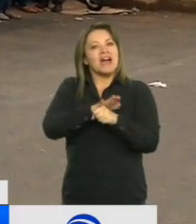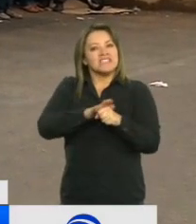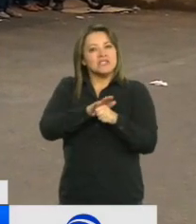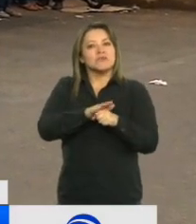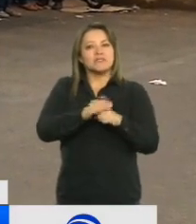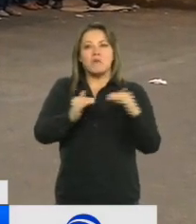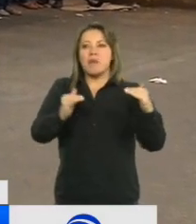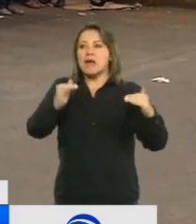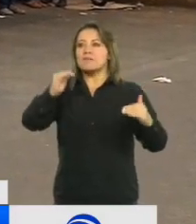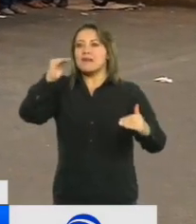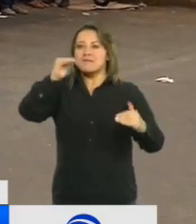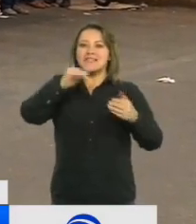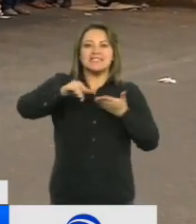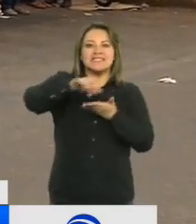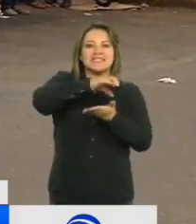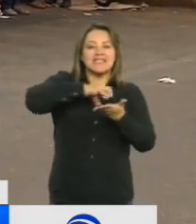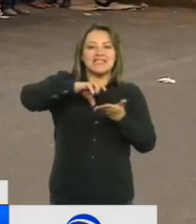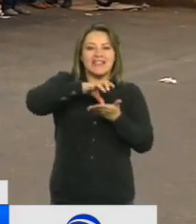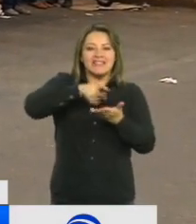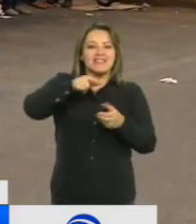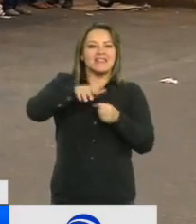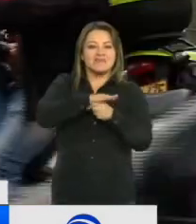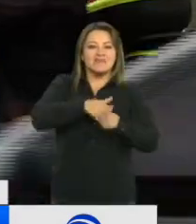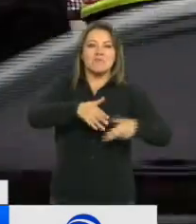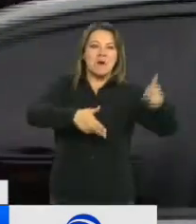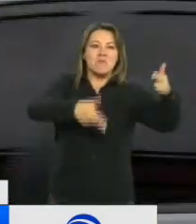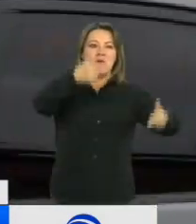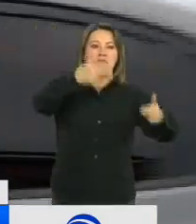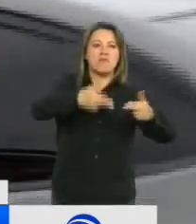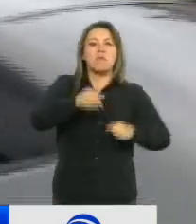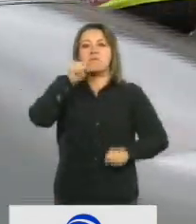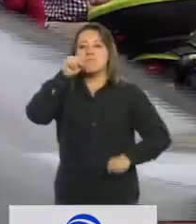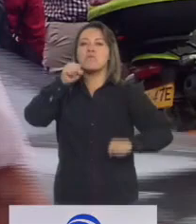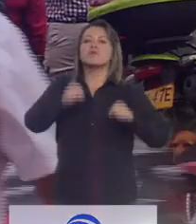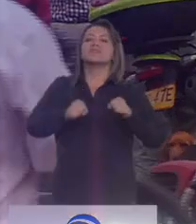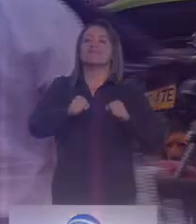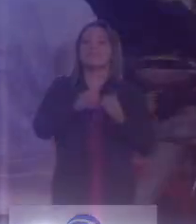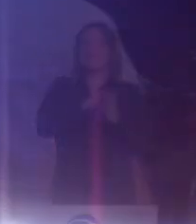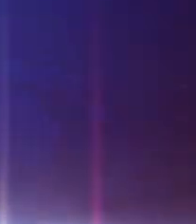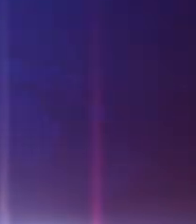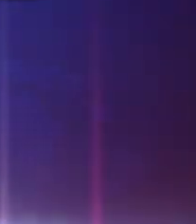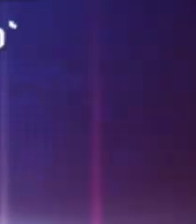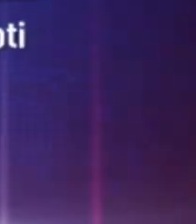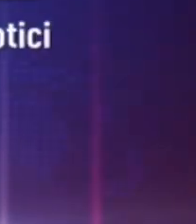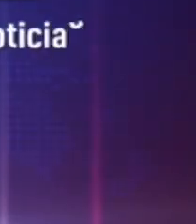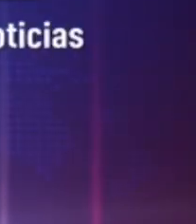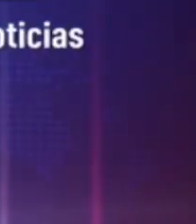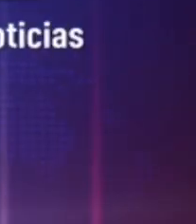en esta región de Santander, casos que pueden estar relacionados al ajuste de cuentas.